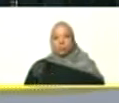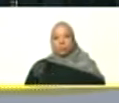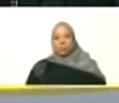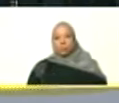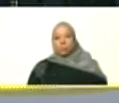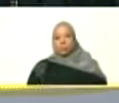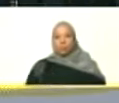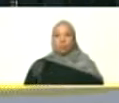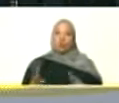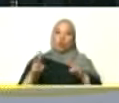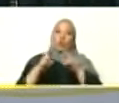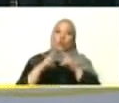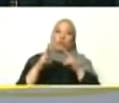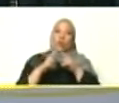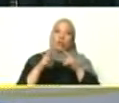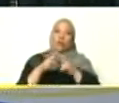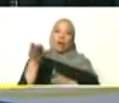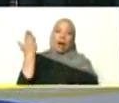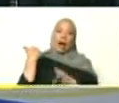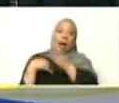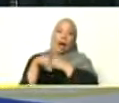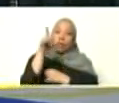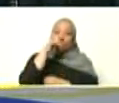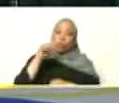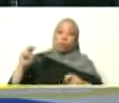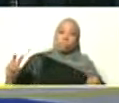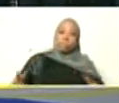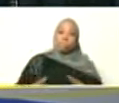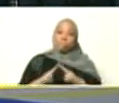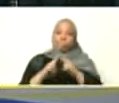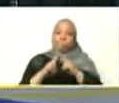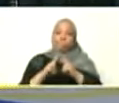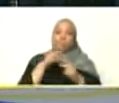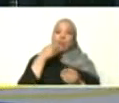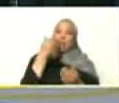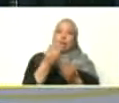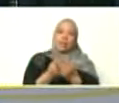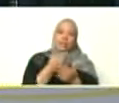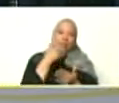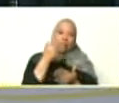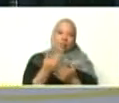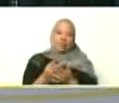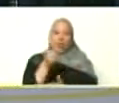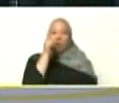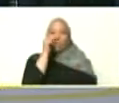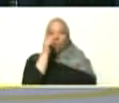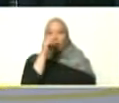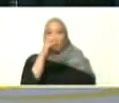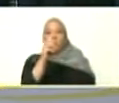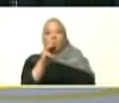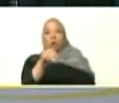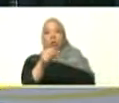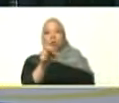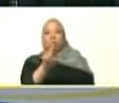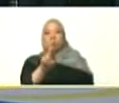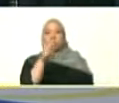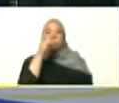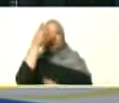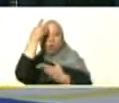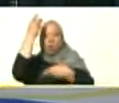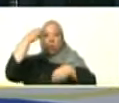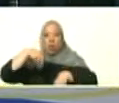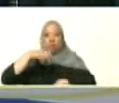Los conozco al pelo, pues. Y les doy las gracias, de verdad, a Omar. Omar estaba hablando y me acordaba